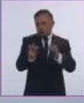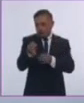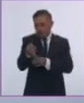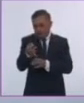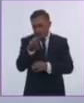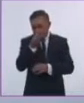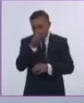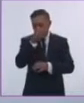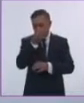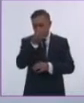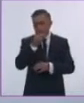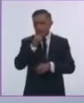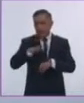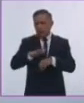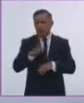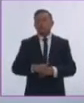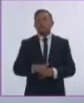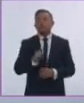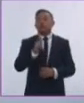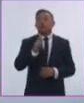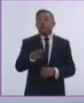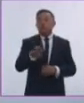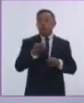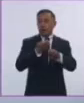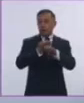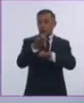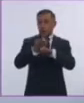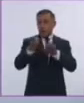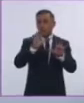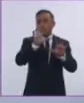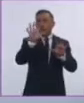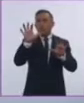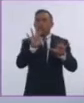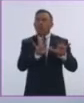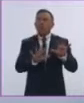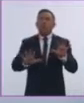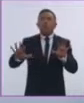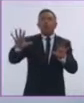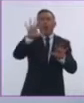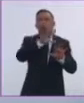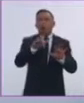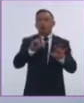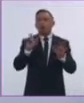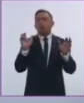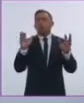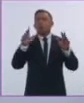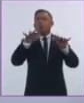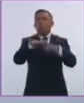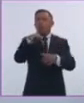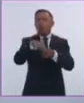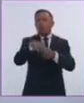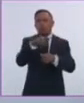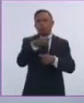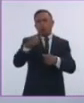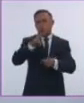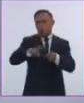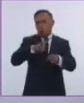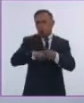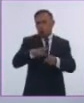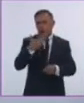en consecuencia en todos los estados de la república se están celebrando con normalidad las elecciones